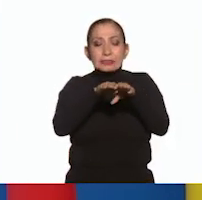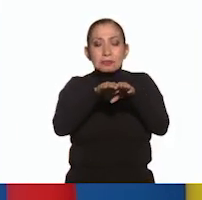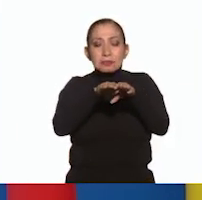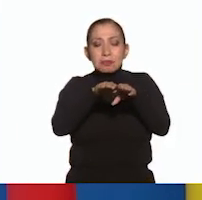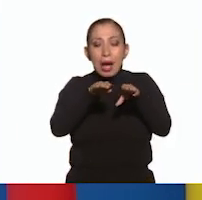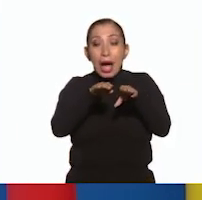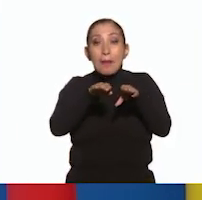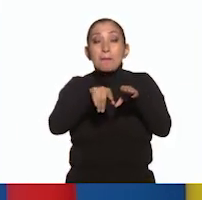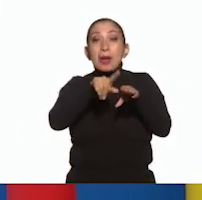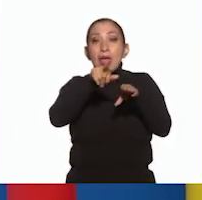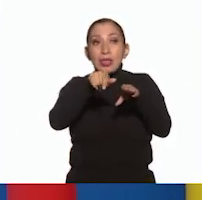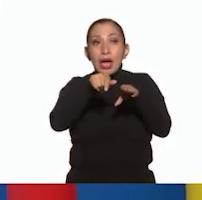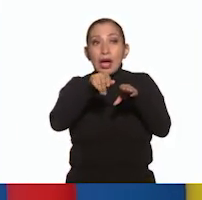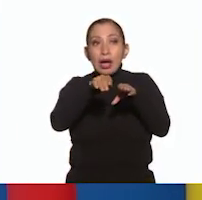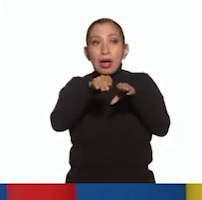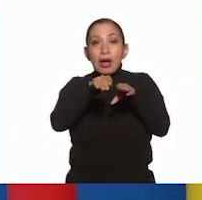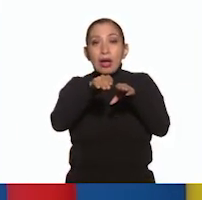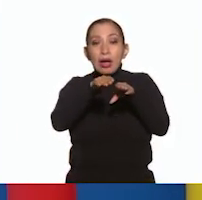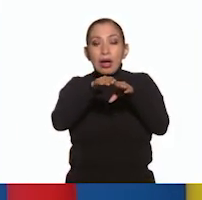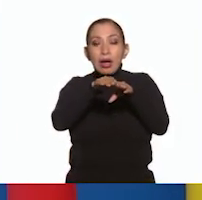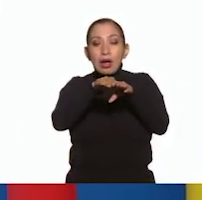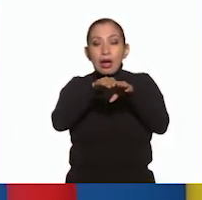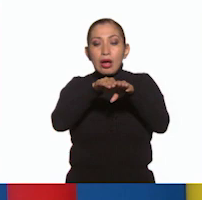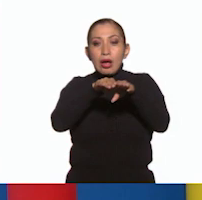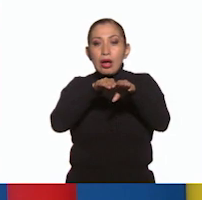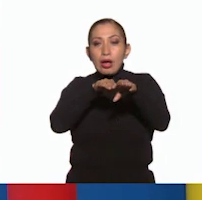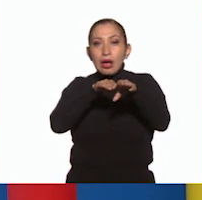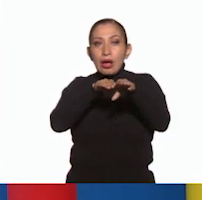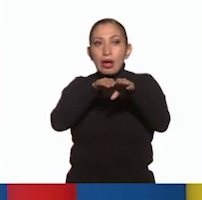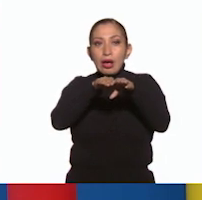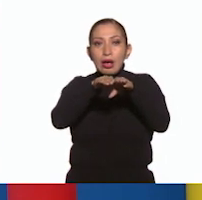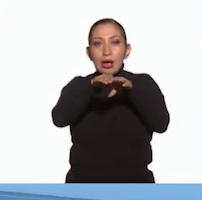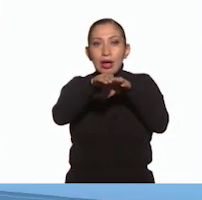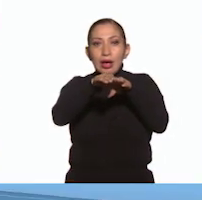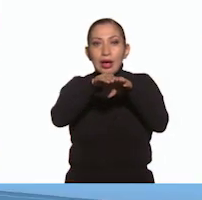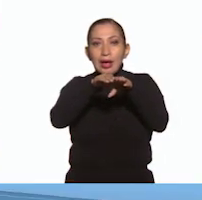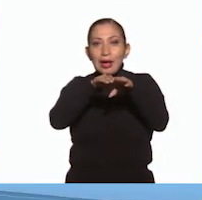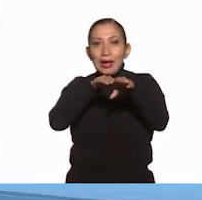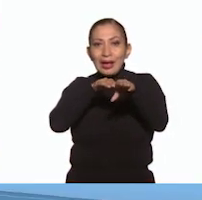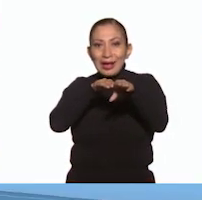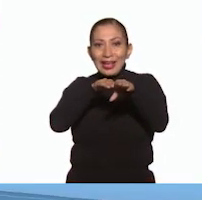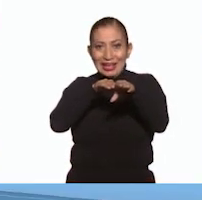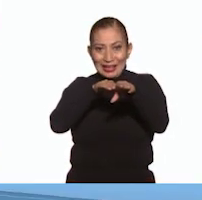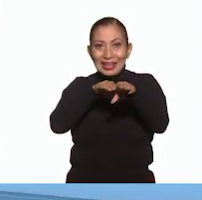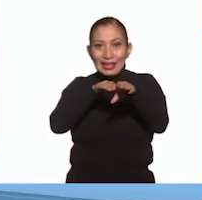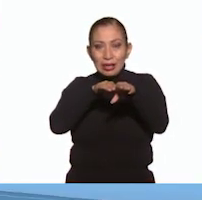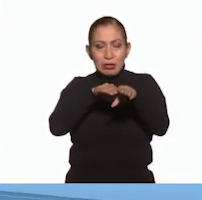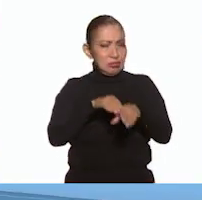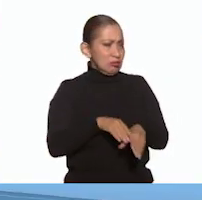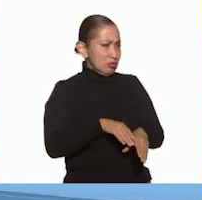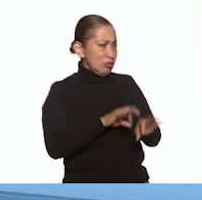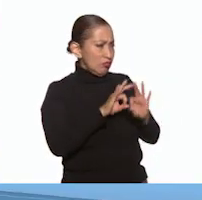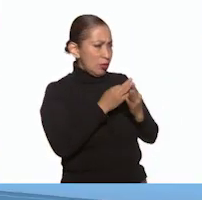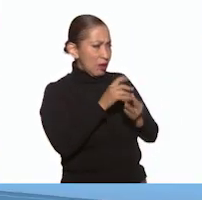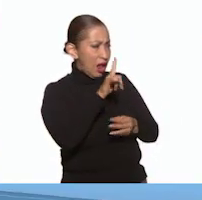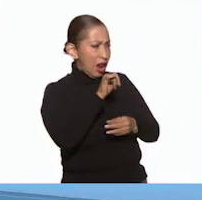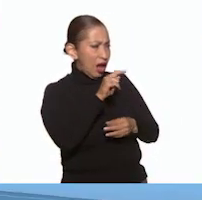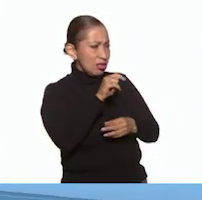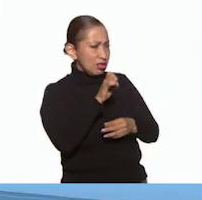pero desplazándose de forma lateral. se separan de forma